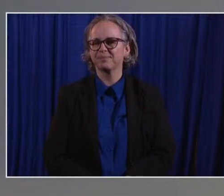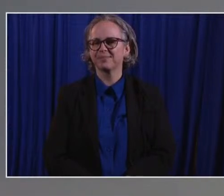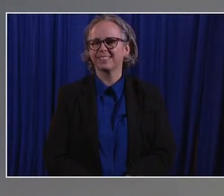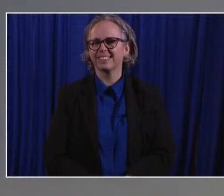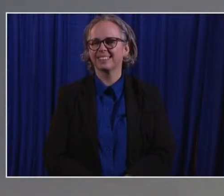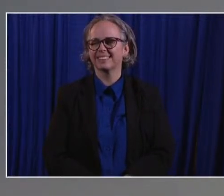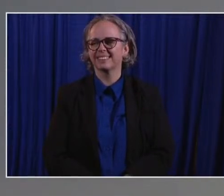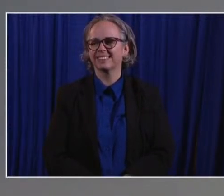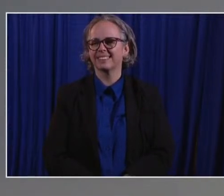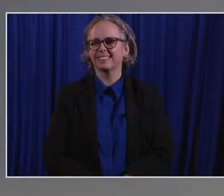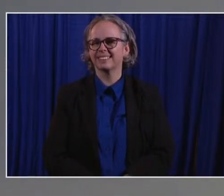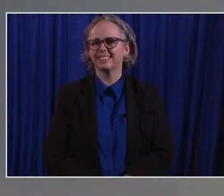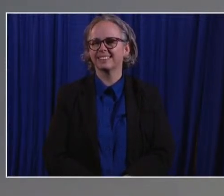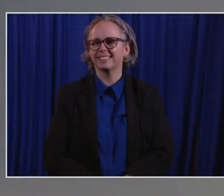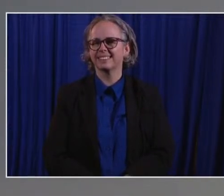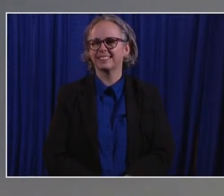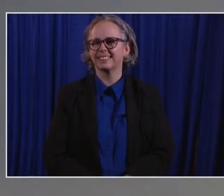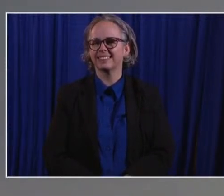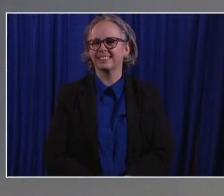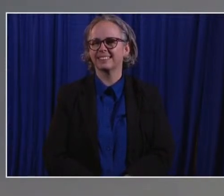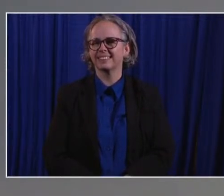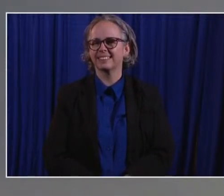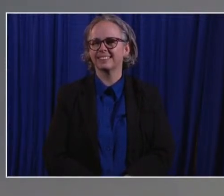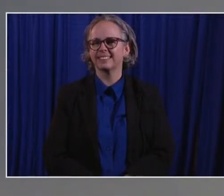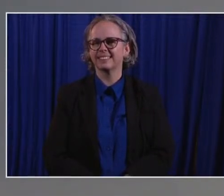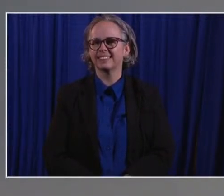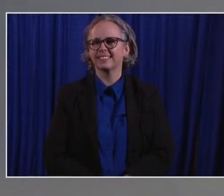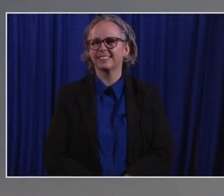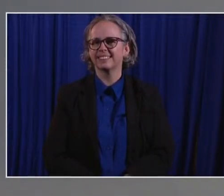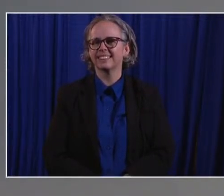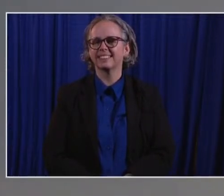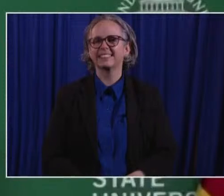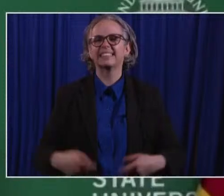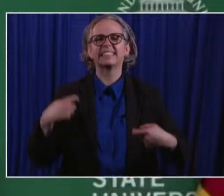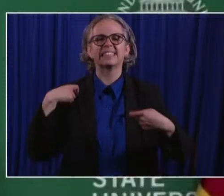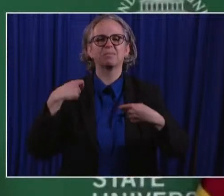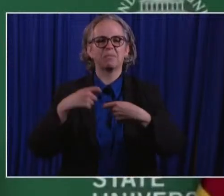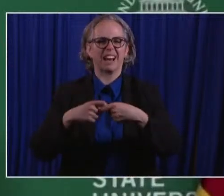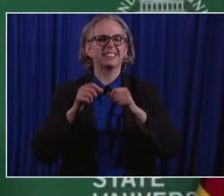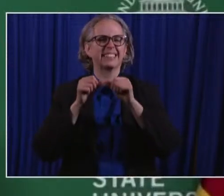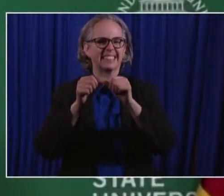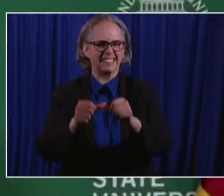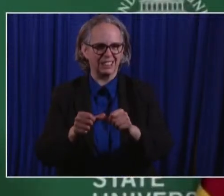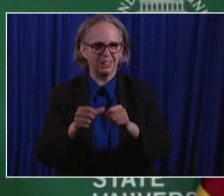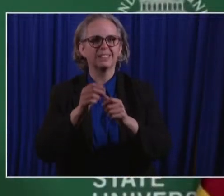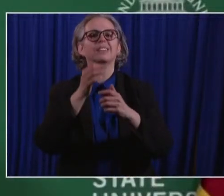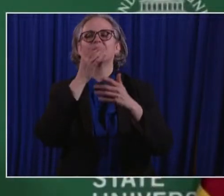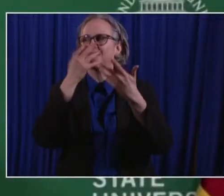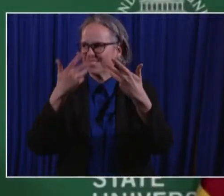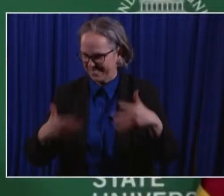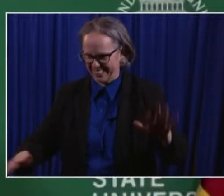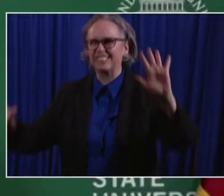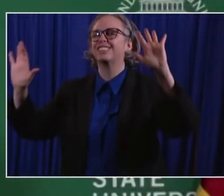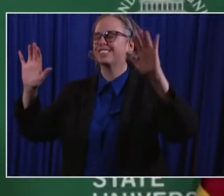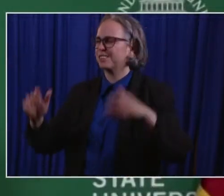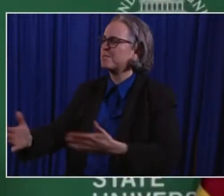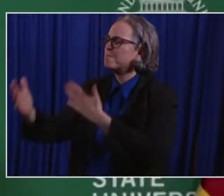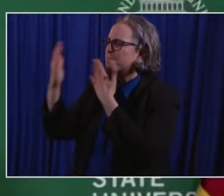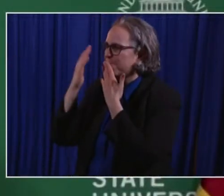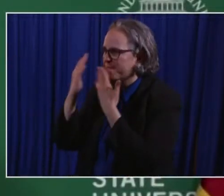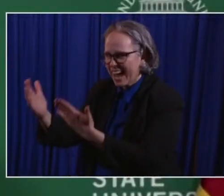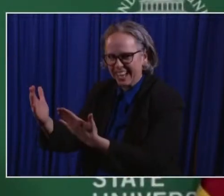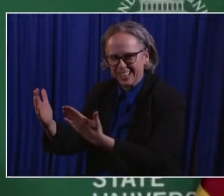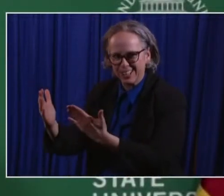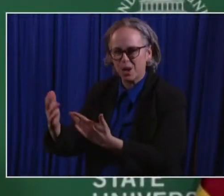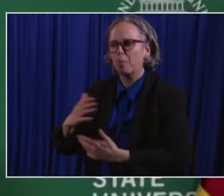hora todo el trámite, y van a ver que vale la pena. Very good. Thank you very much. We appreciate